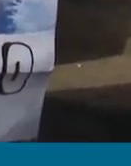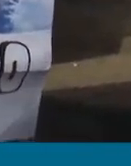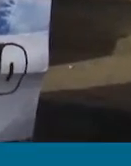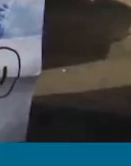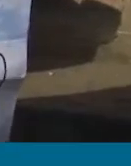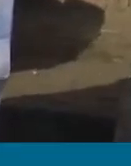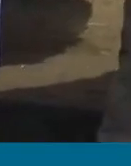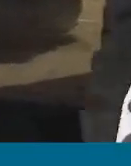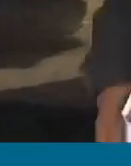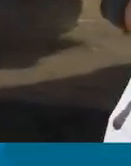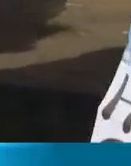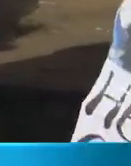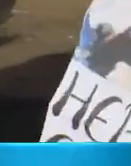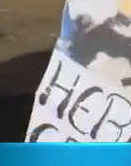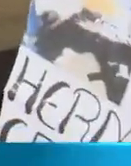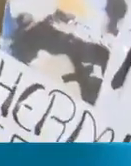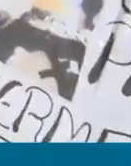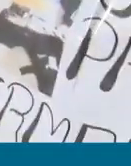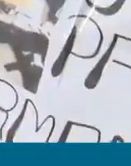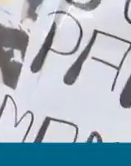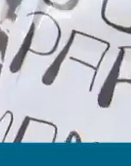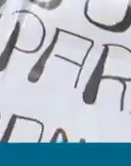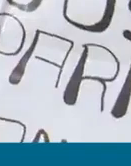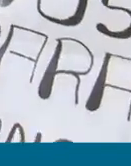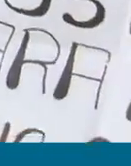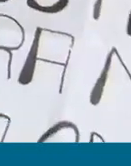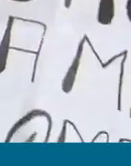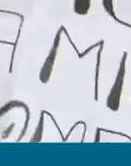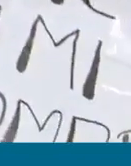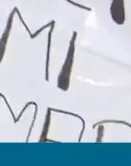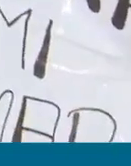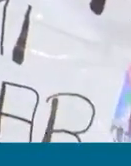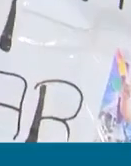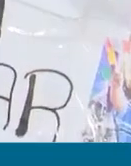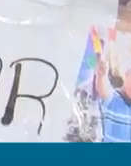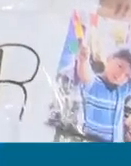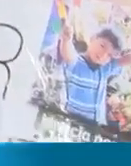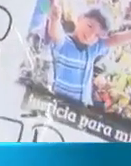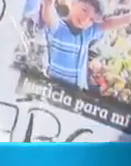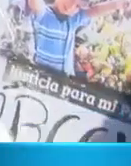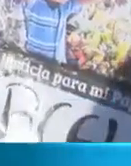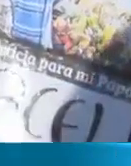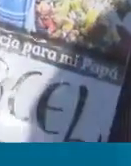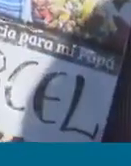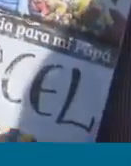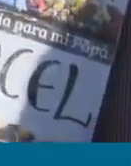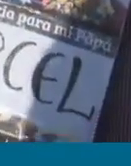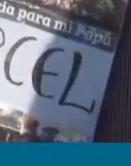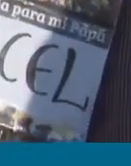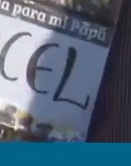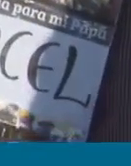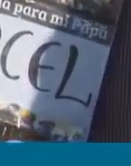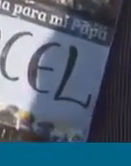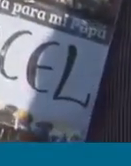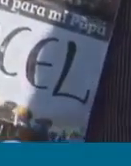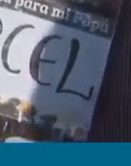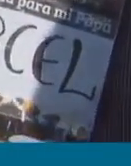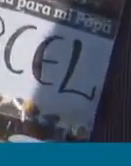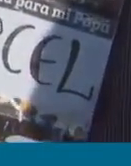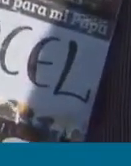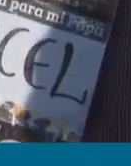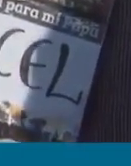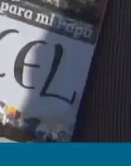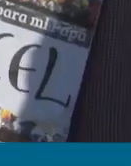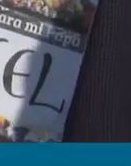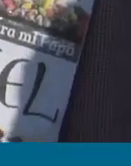otras, por el Estado boliviano. La 35 recomienda tener un mecanismo de seguimiento interno a través de todas